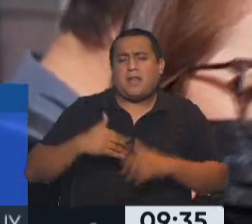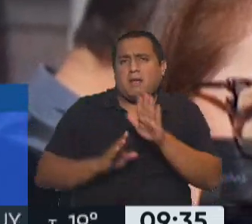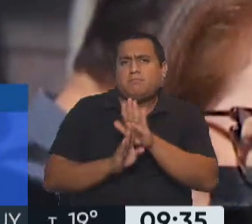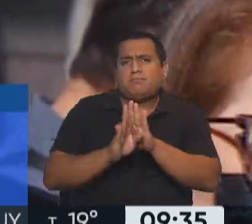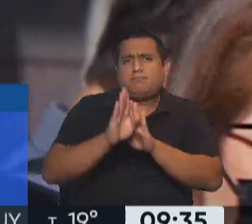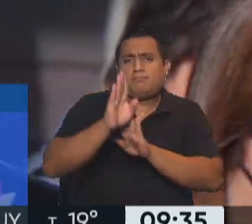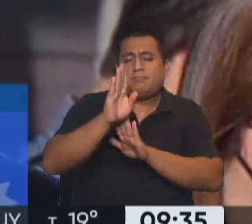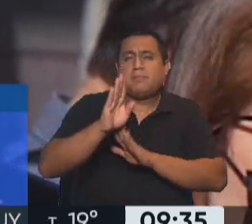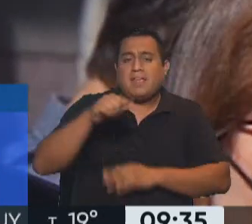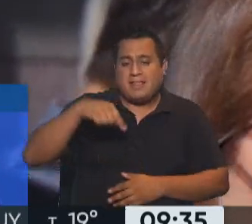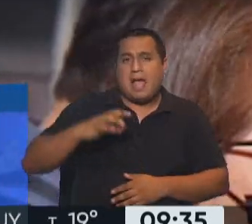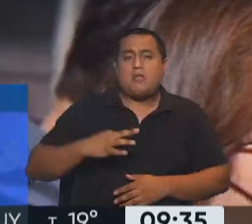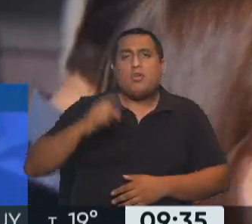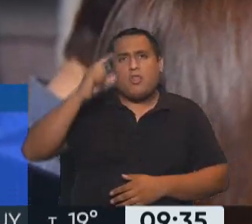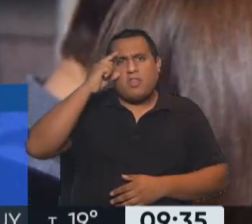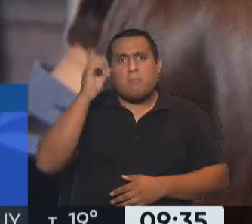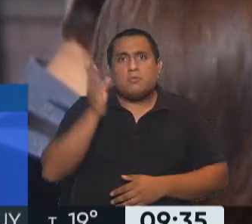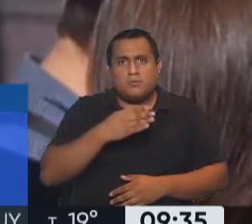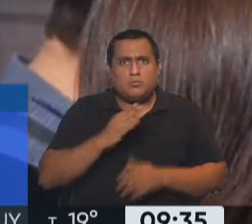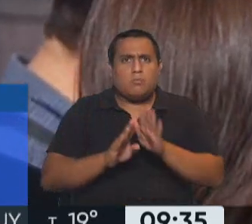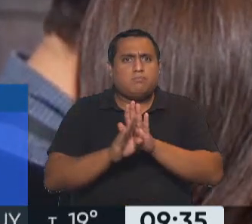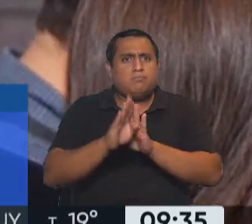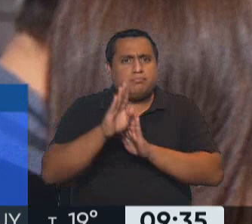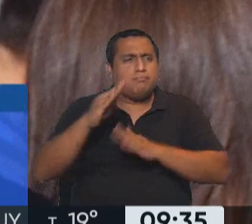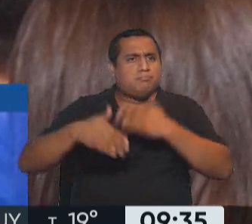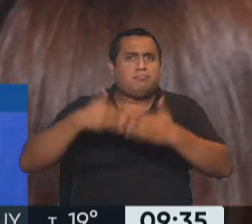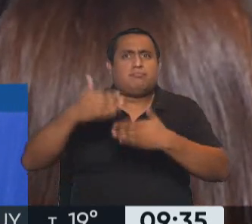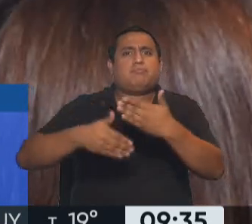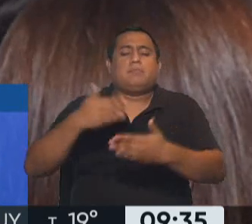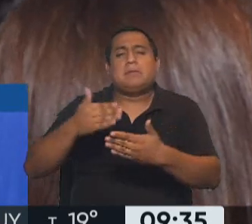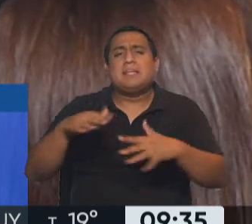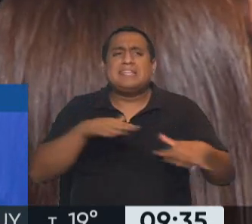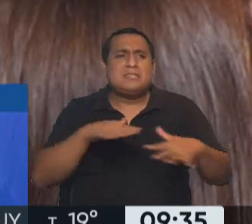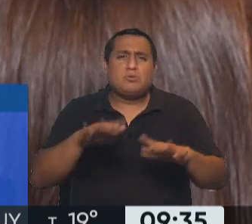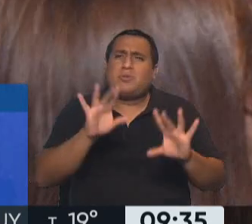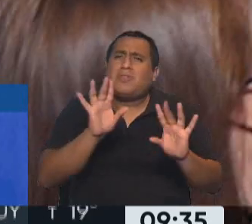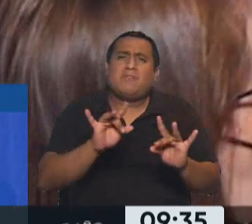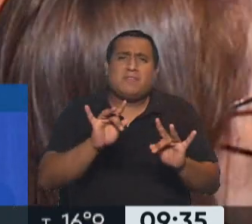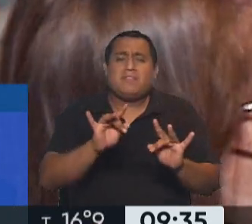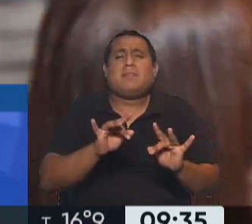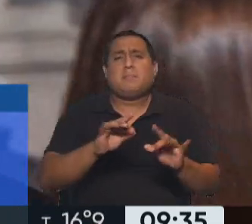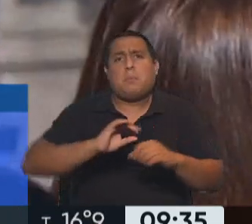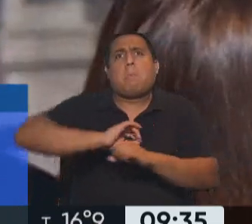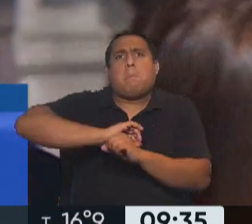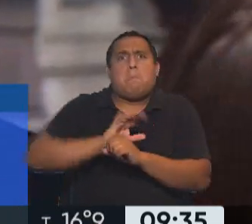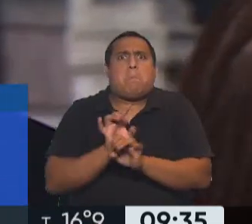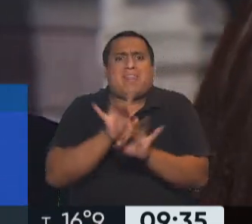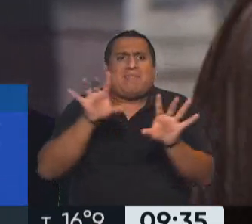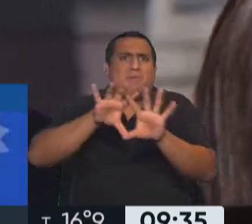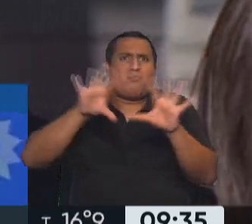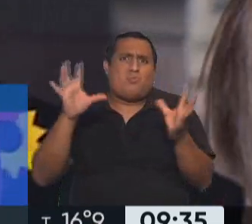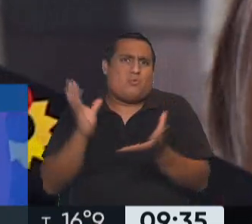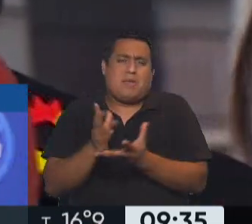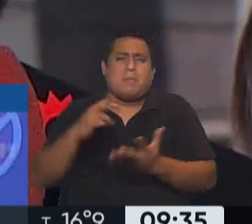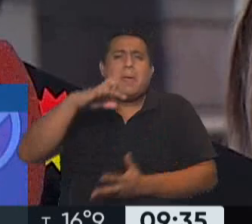con más de 10% de crecimiento, sobre una situación muy difícil que generó la pandemia a nivel mundial, con caídas de